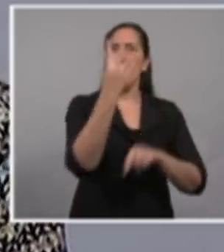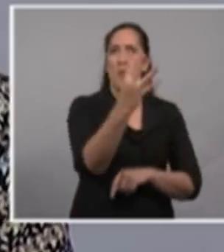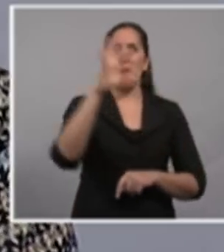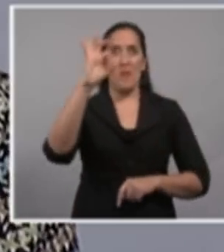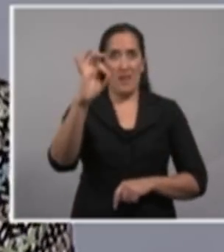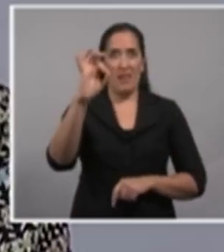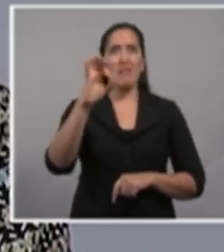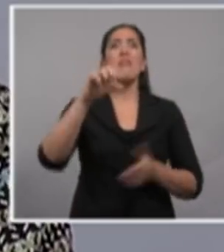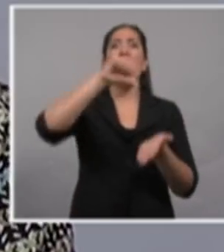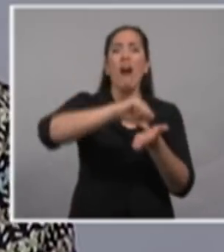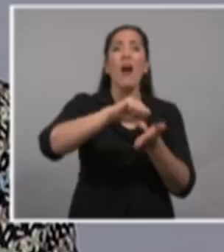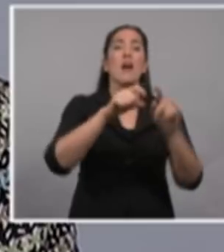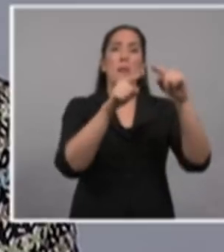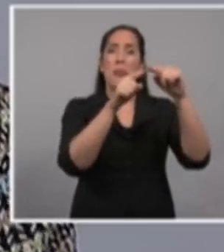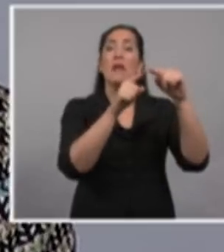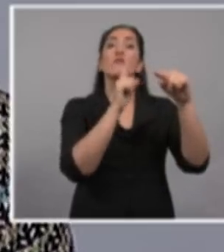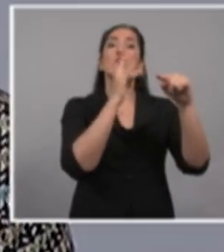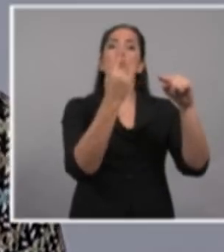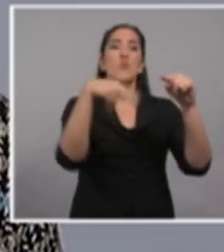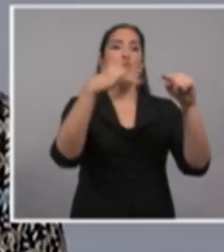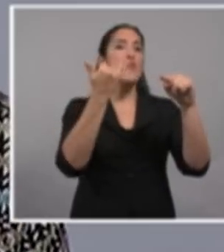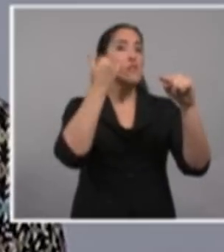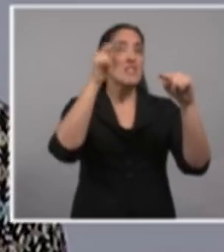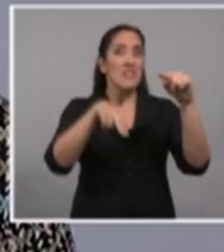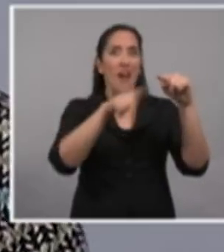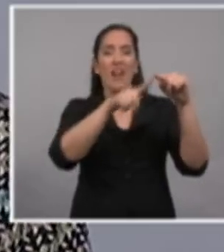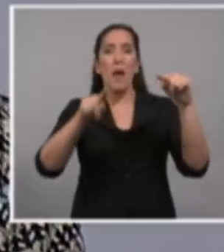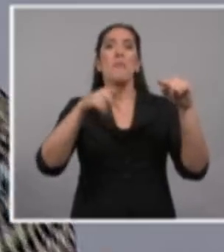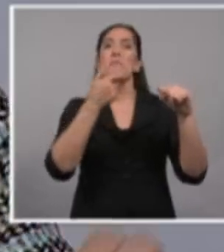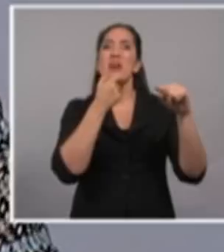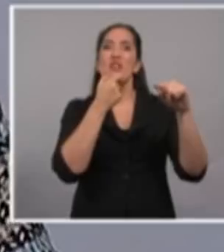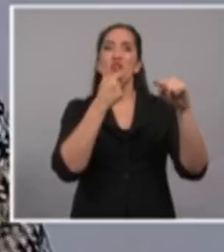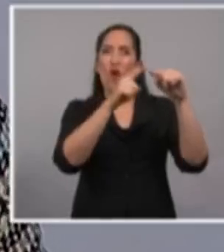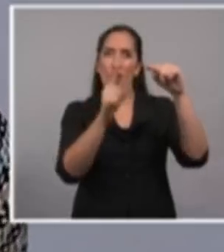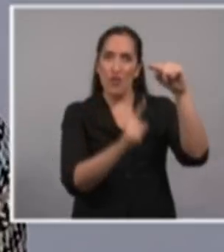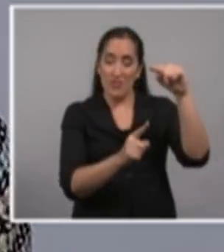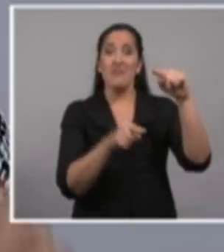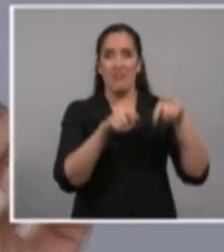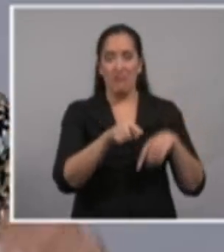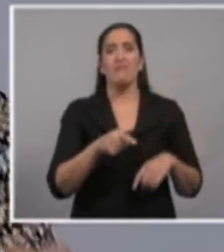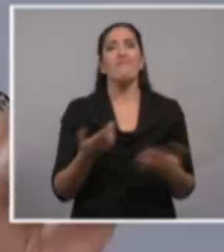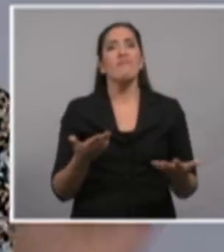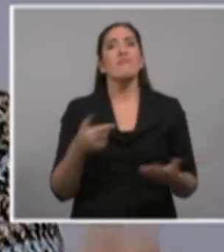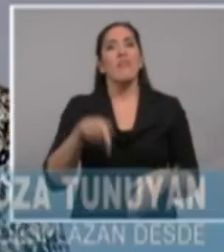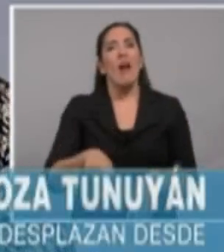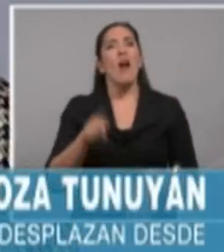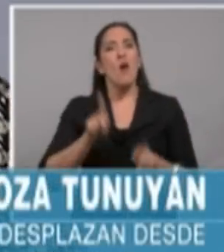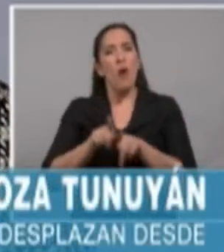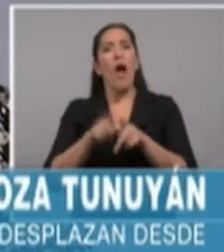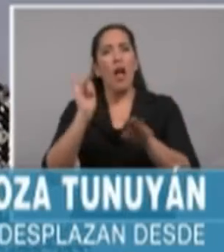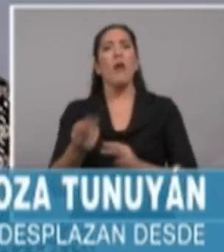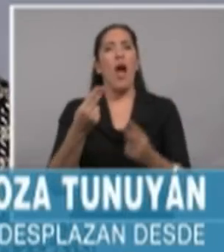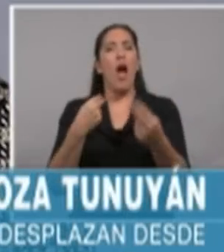a Mendoza, y también los tramos que señalaba el gobernador aquí, bajo la forma de